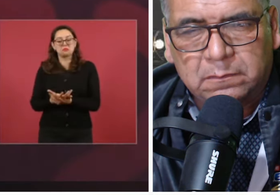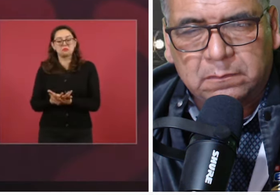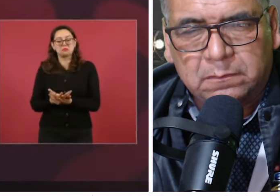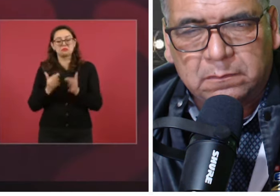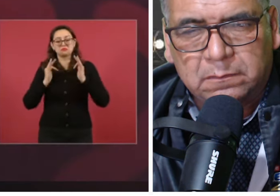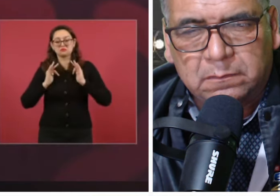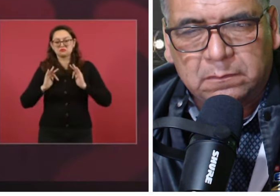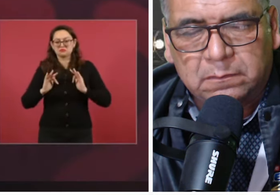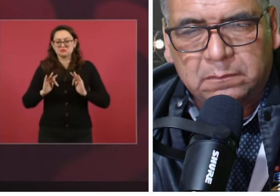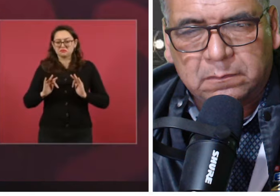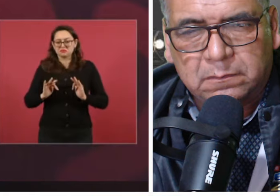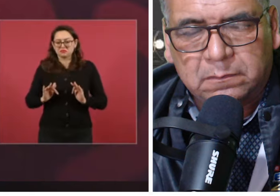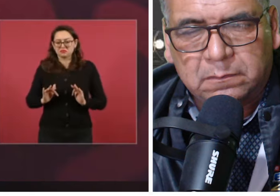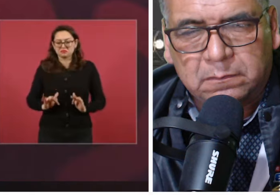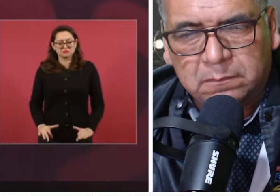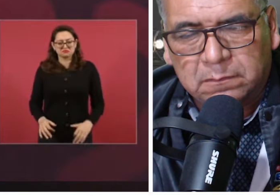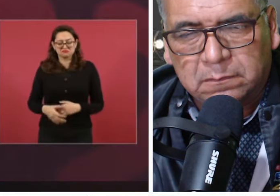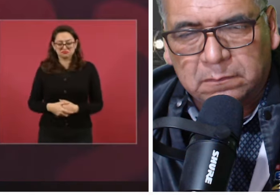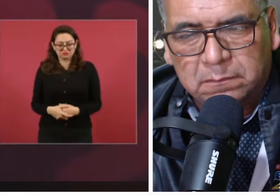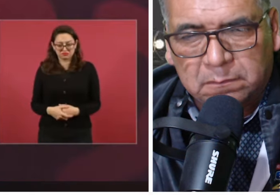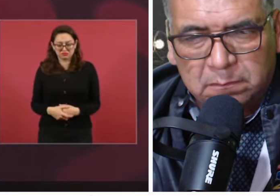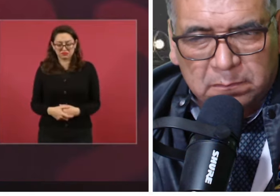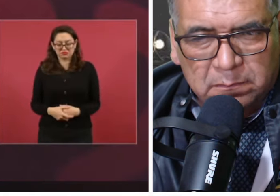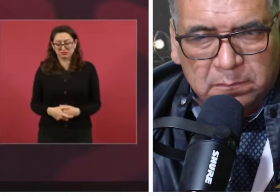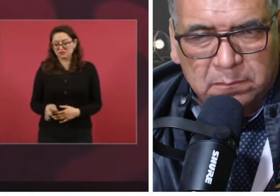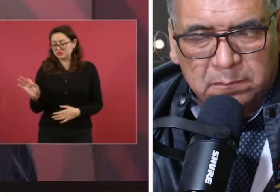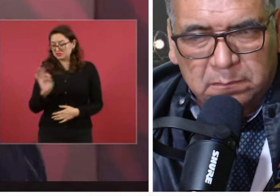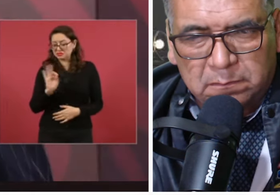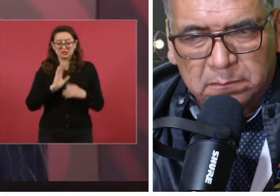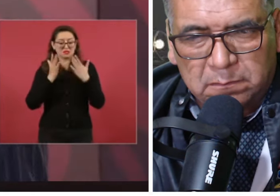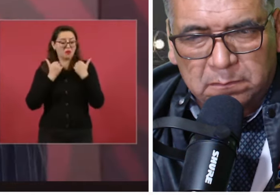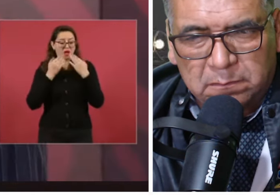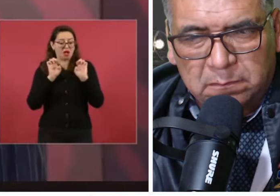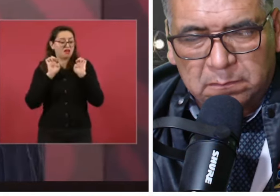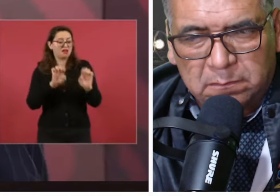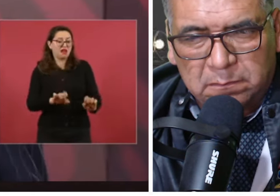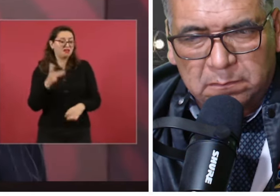Ah, que no tiene uno un Ferrari.